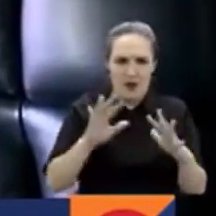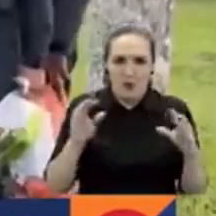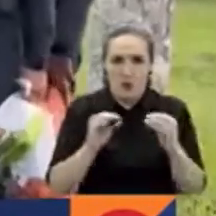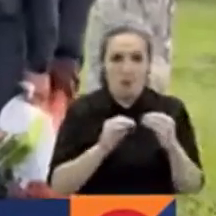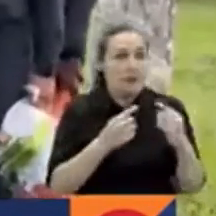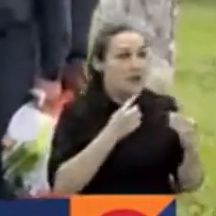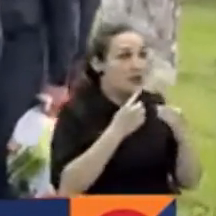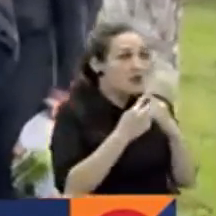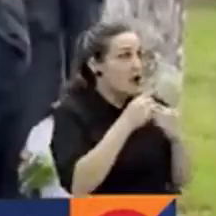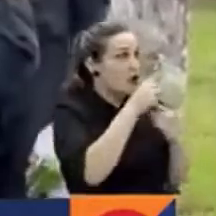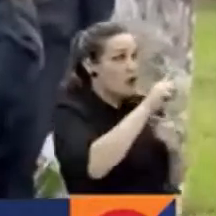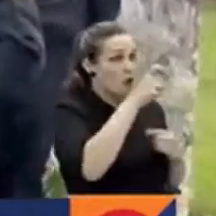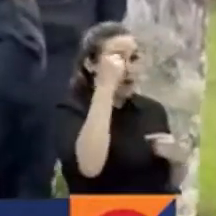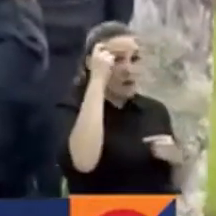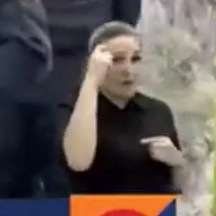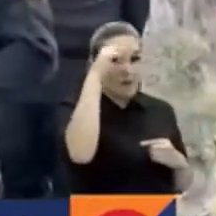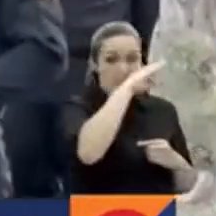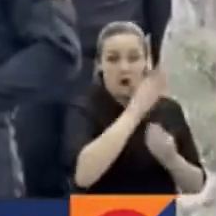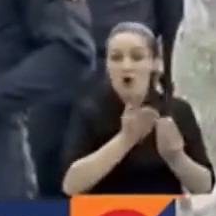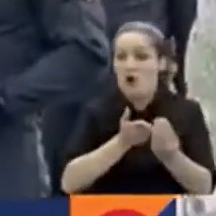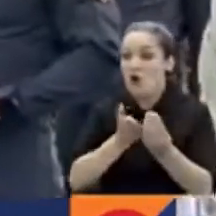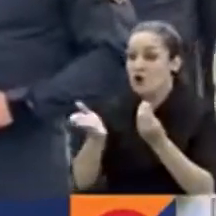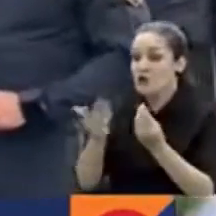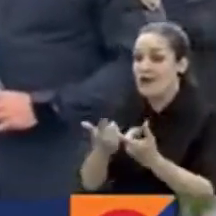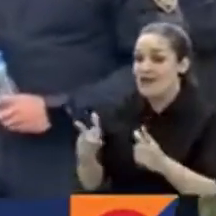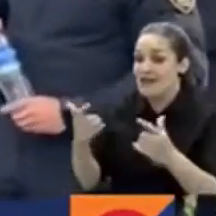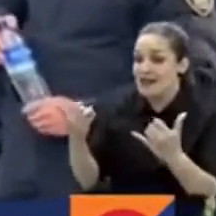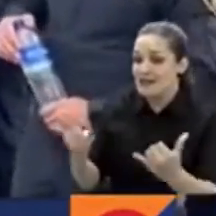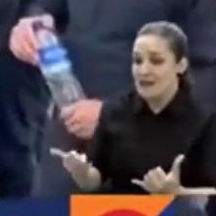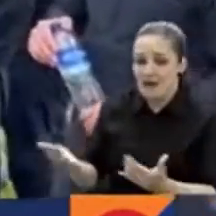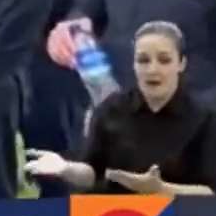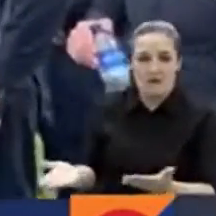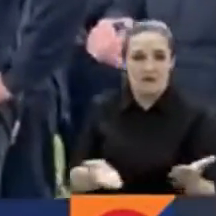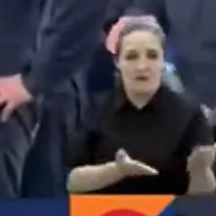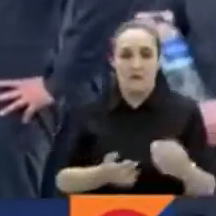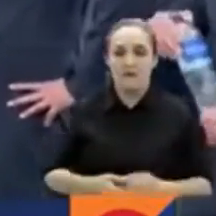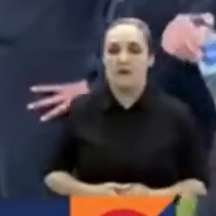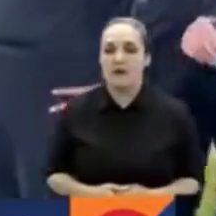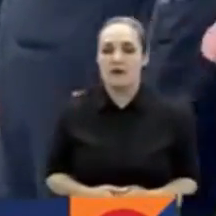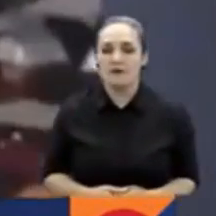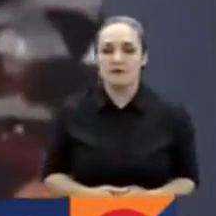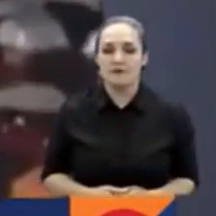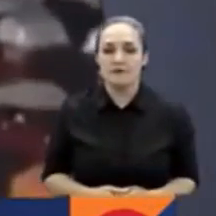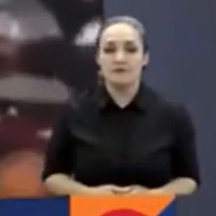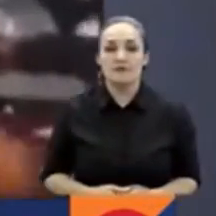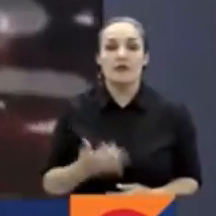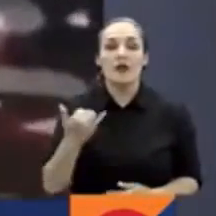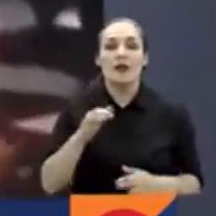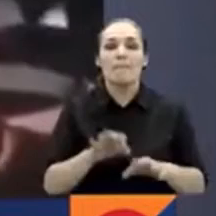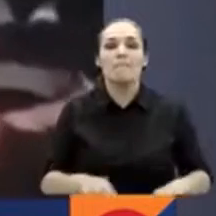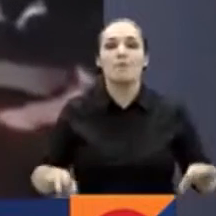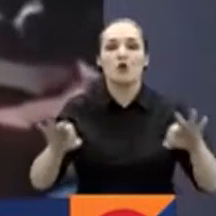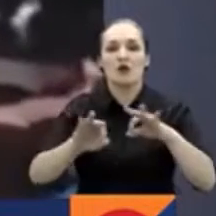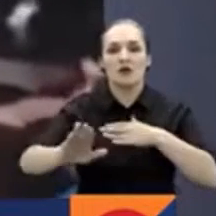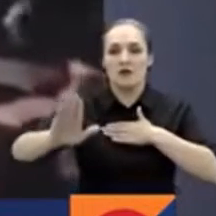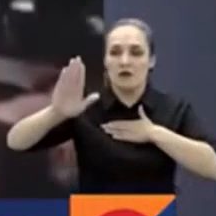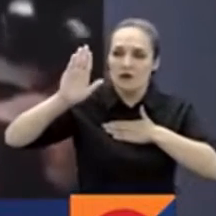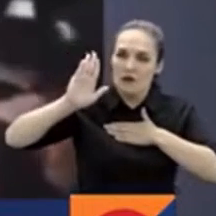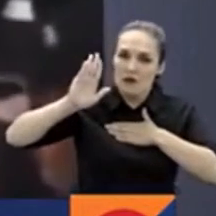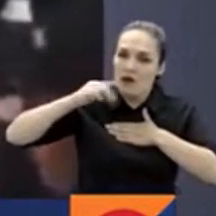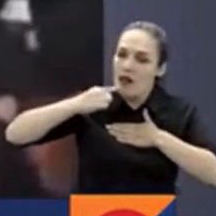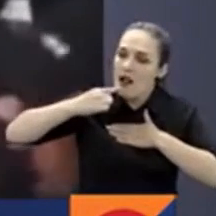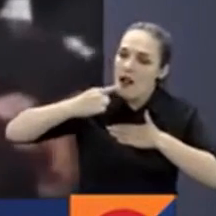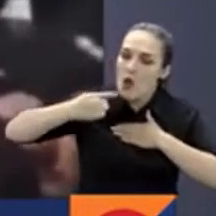a dialogar era la liberación inmediata de los policías y funcionarios. Nosotros le damos mucho valor a la palabra. La palabra que se expresa en ese